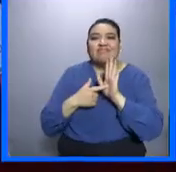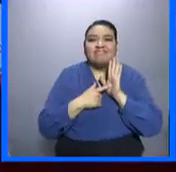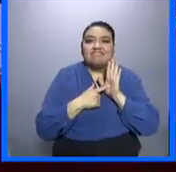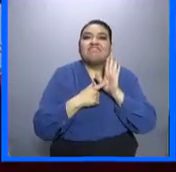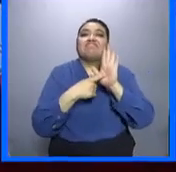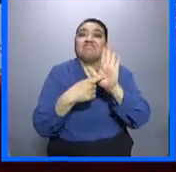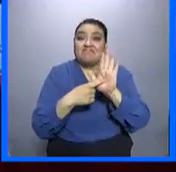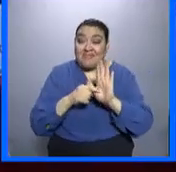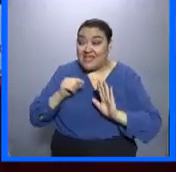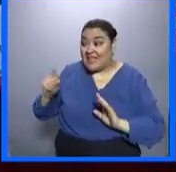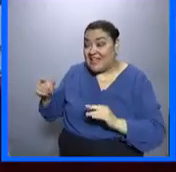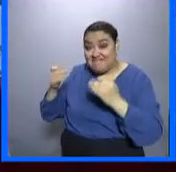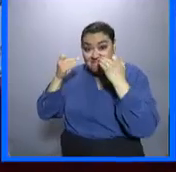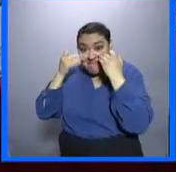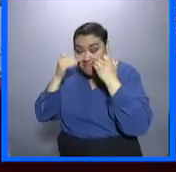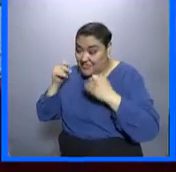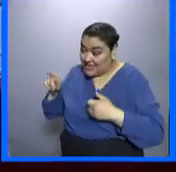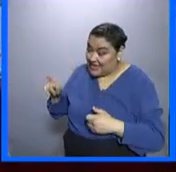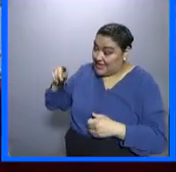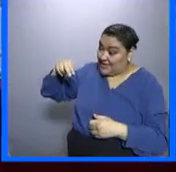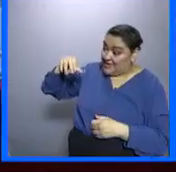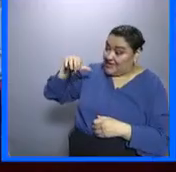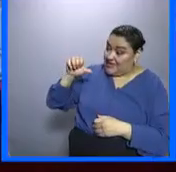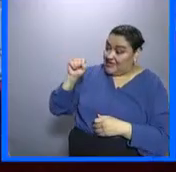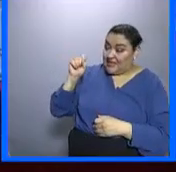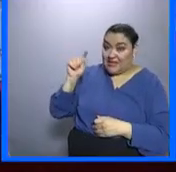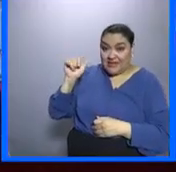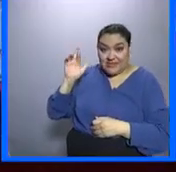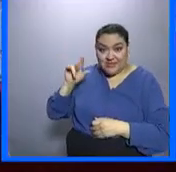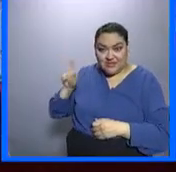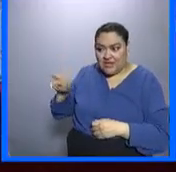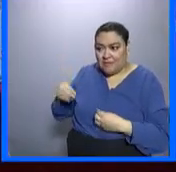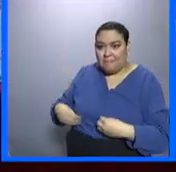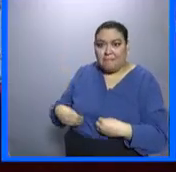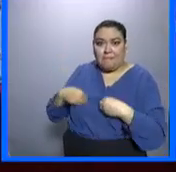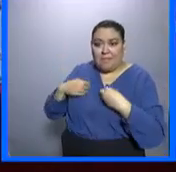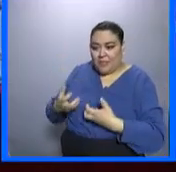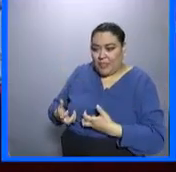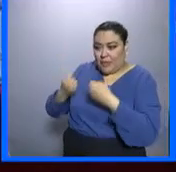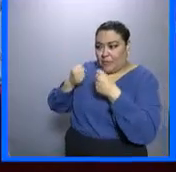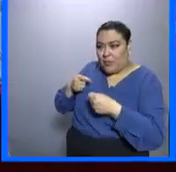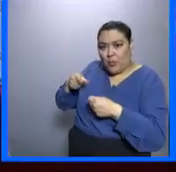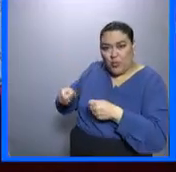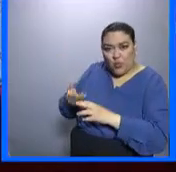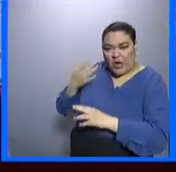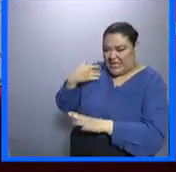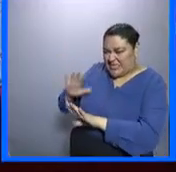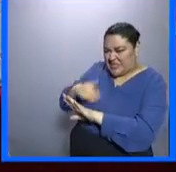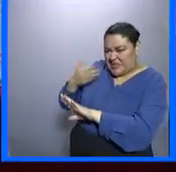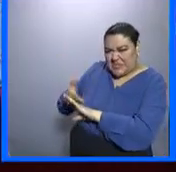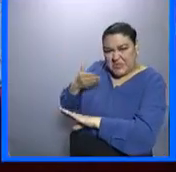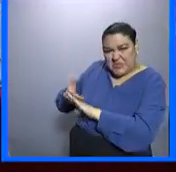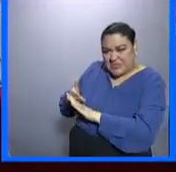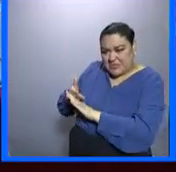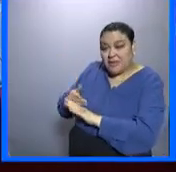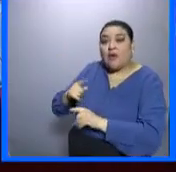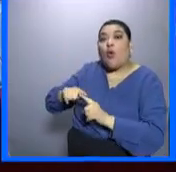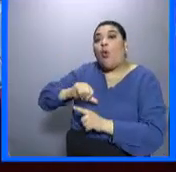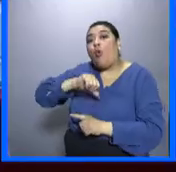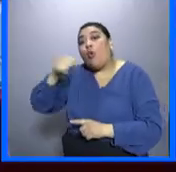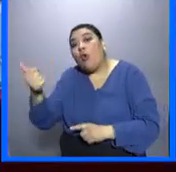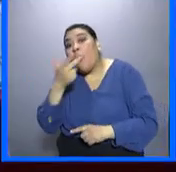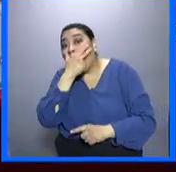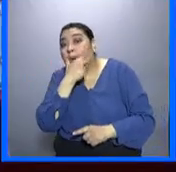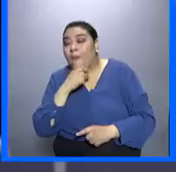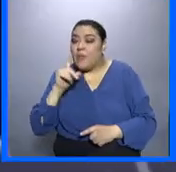y testimonios de Nazar Haro. Como sobreviviente de las prácticas represivas de Nazar, asistió Enrique